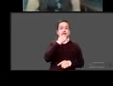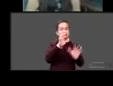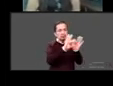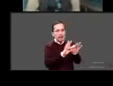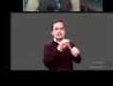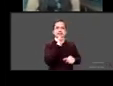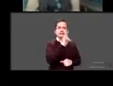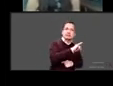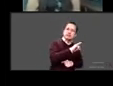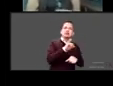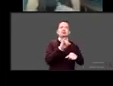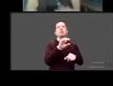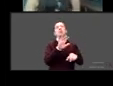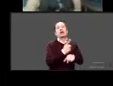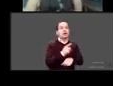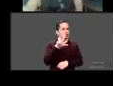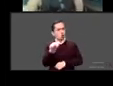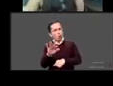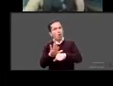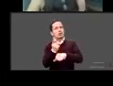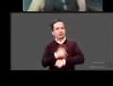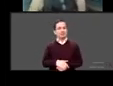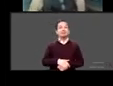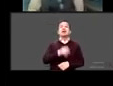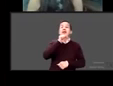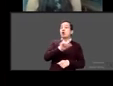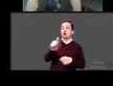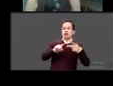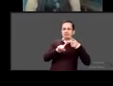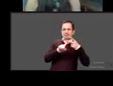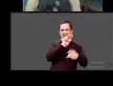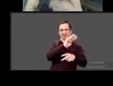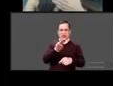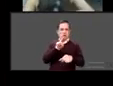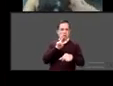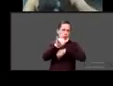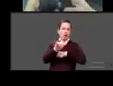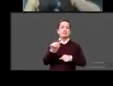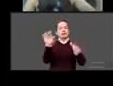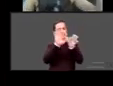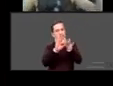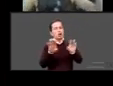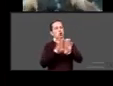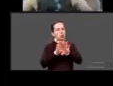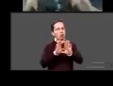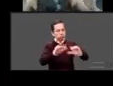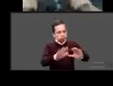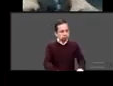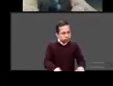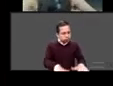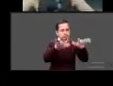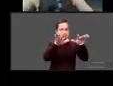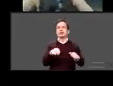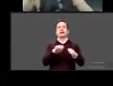esta página de UNICEF Uruguay viene esta imagen que viene de herramientas para la crianza, ¿no? Te va diciendo, por ejemplo,